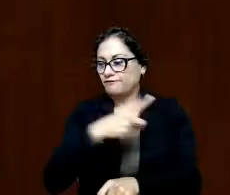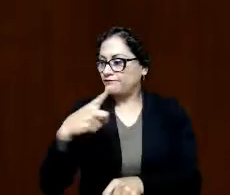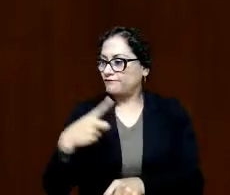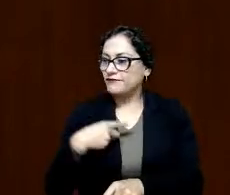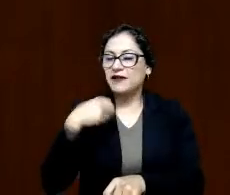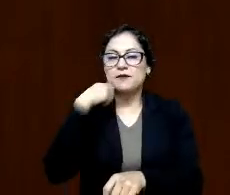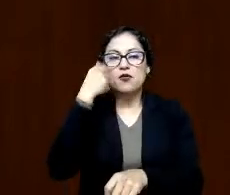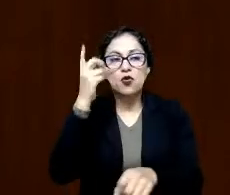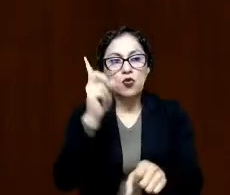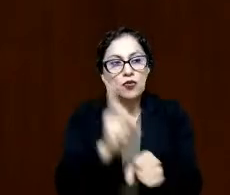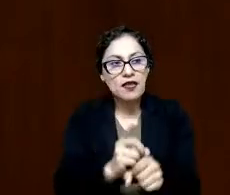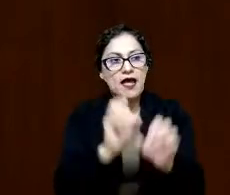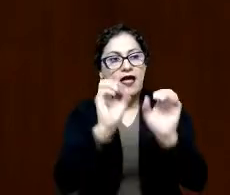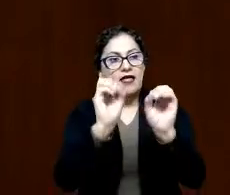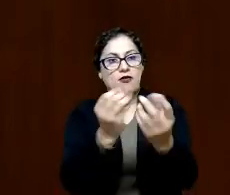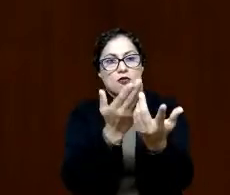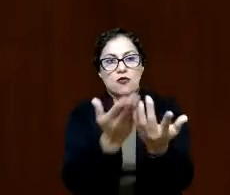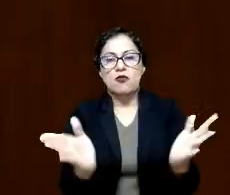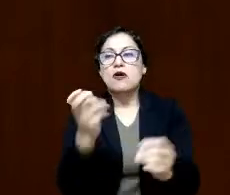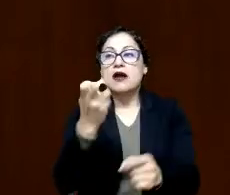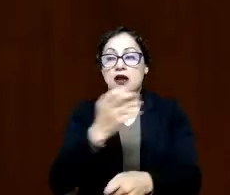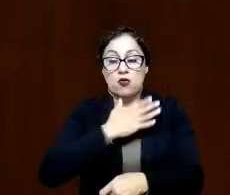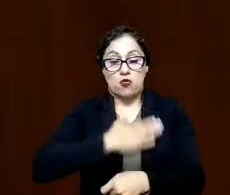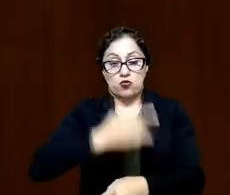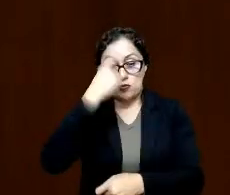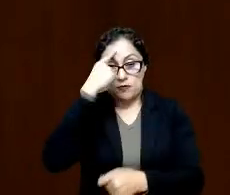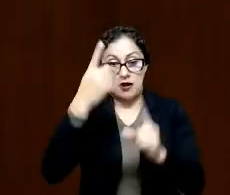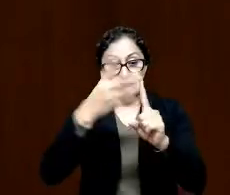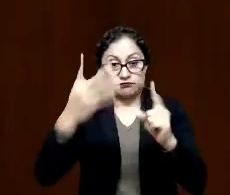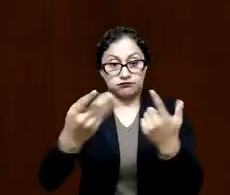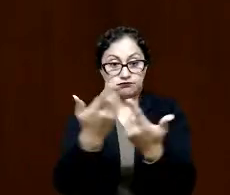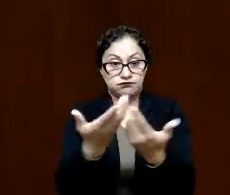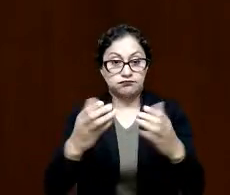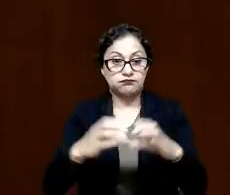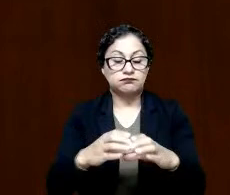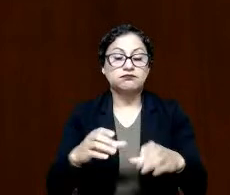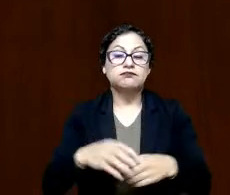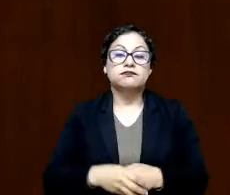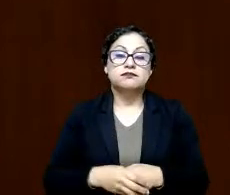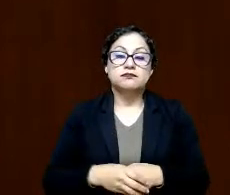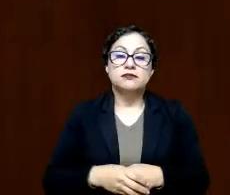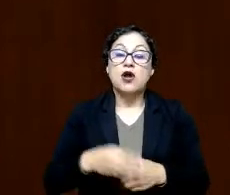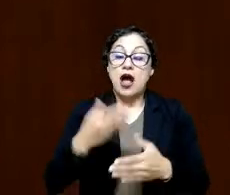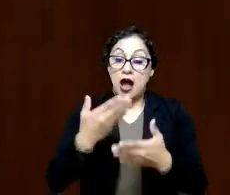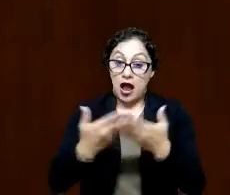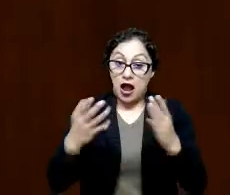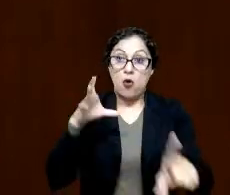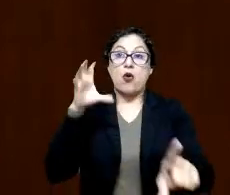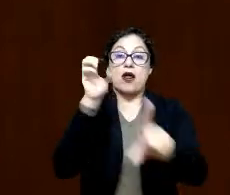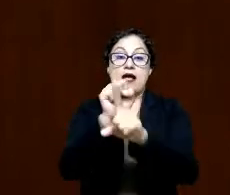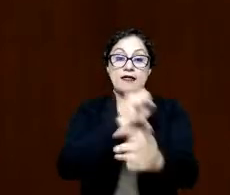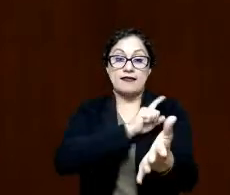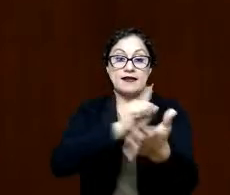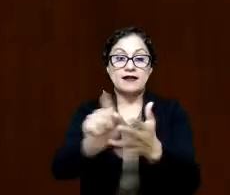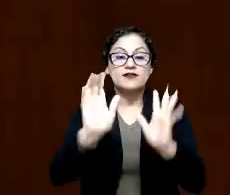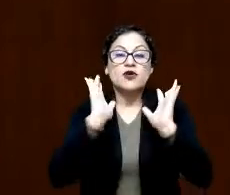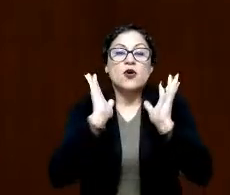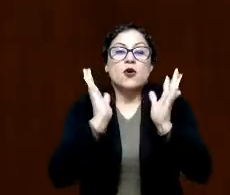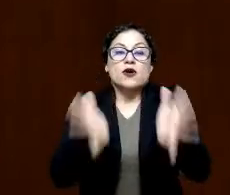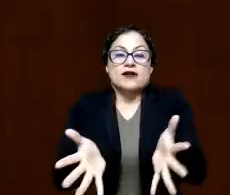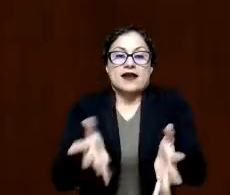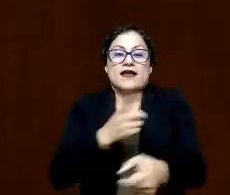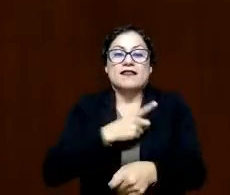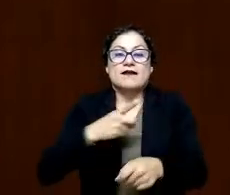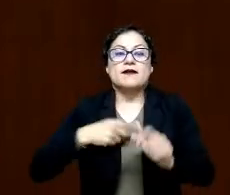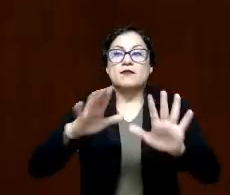una demanda justa como es esta comunidad. Hoy la conquista de este derecho es una realidad. Podremos salir a la calle y ver una